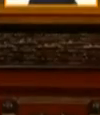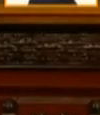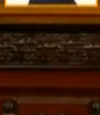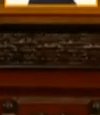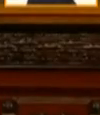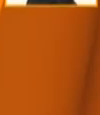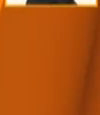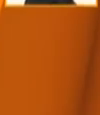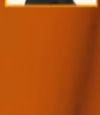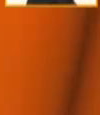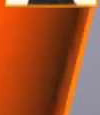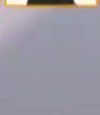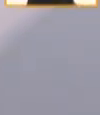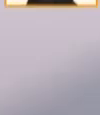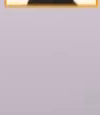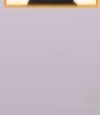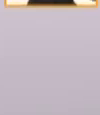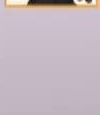libertad, carajo!